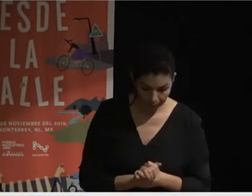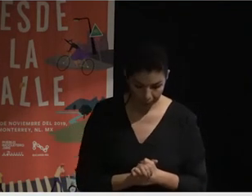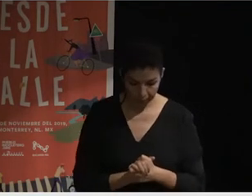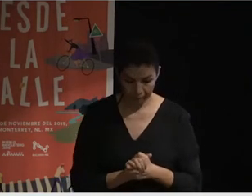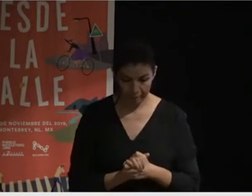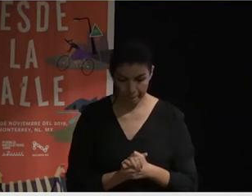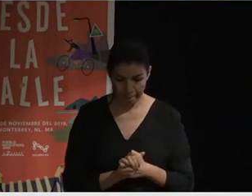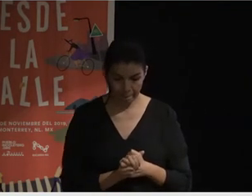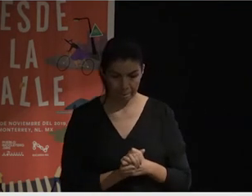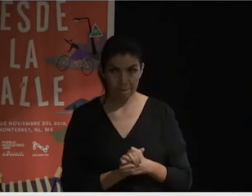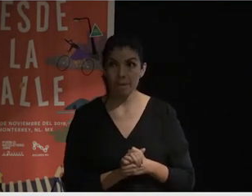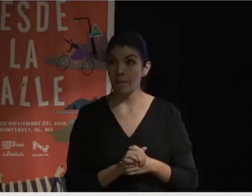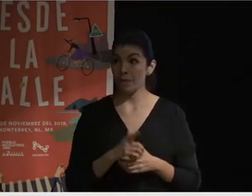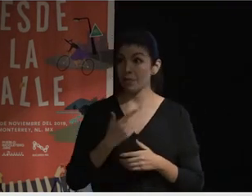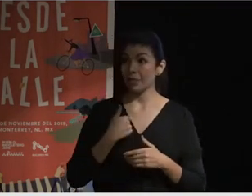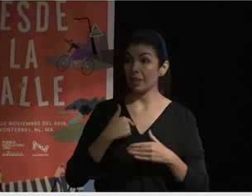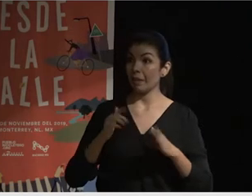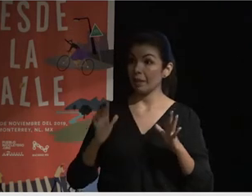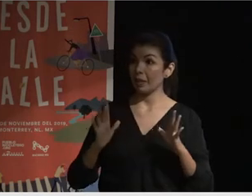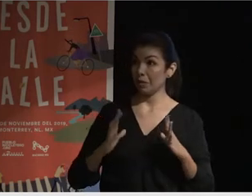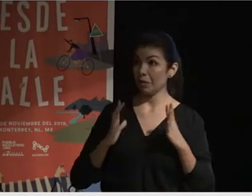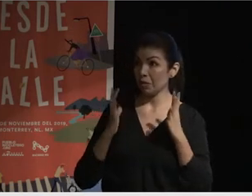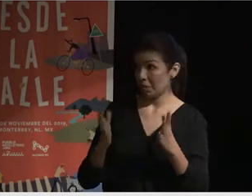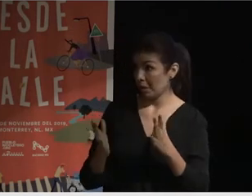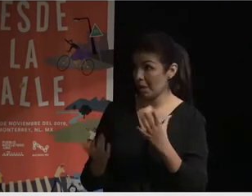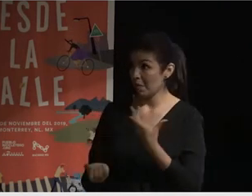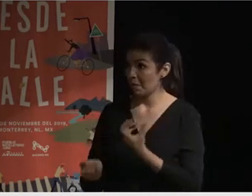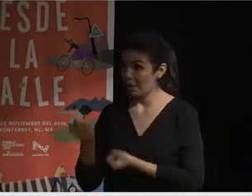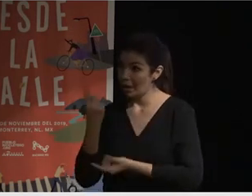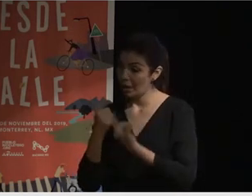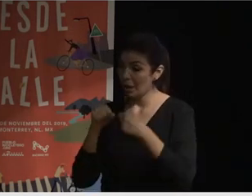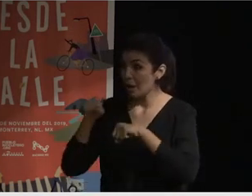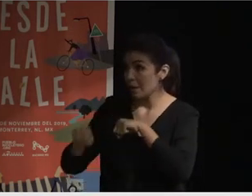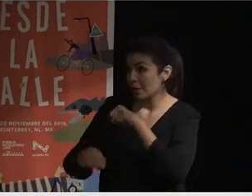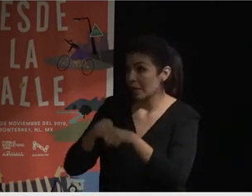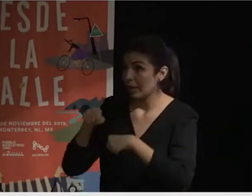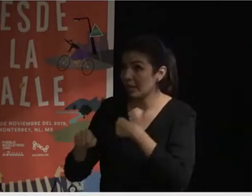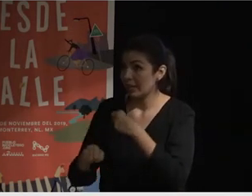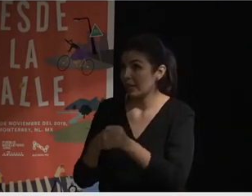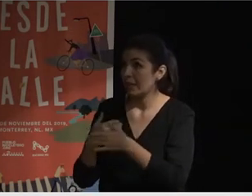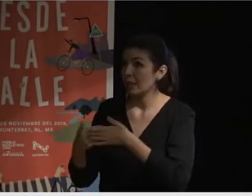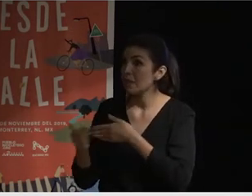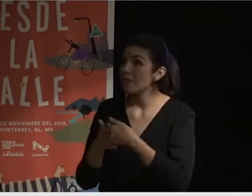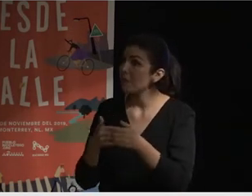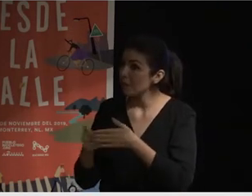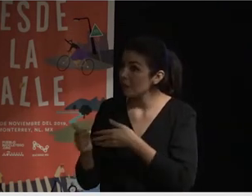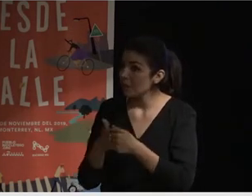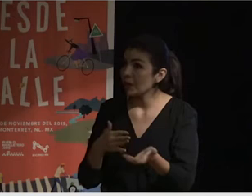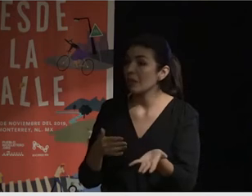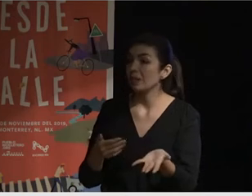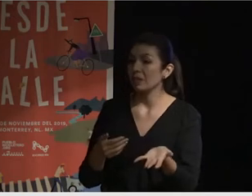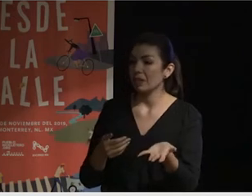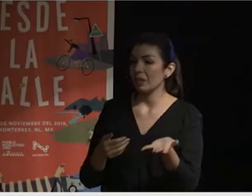estas bicis de anclaje, o no sé cómo les llaman, las ecobici y todo esto. En todo el mundo son las mismas empresas, que nadie se le ha ocurrido,